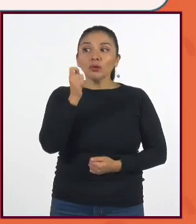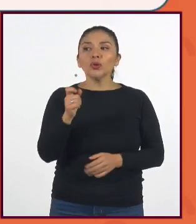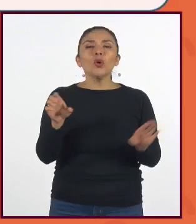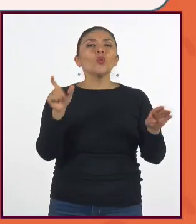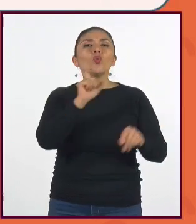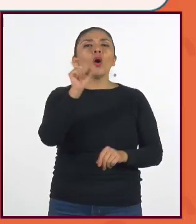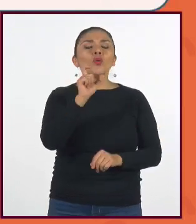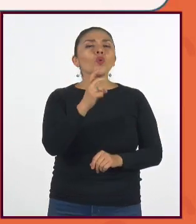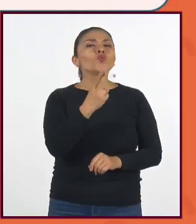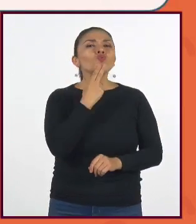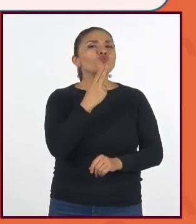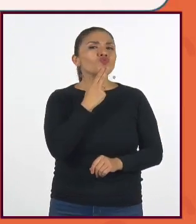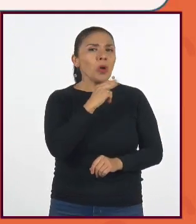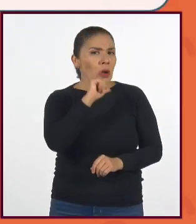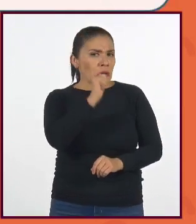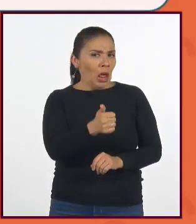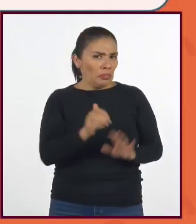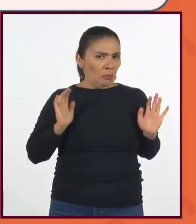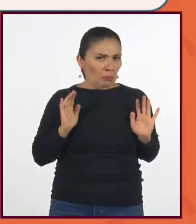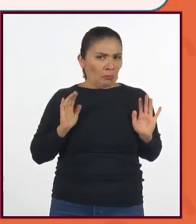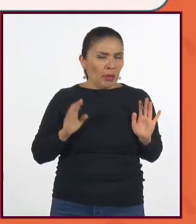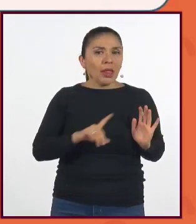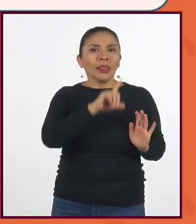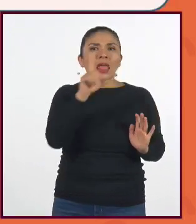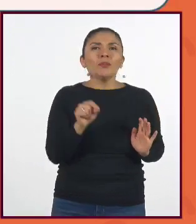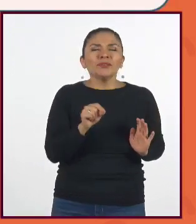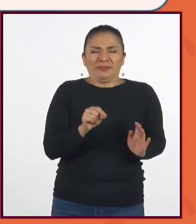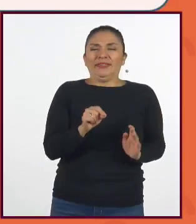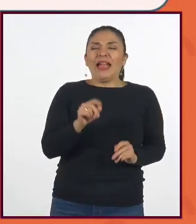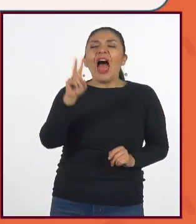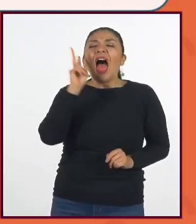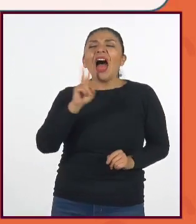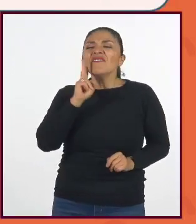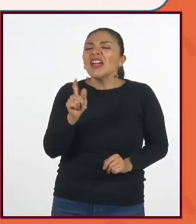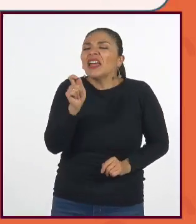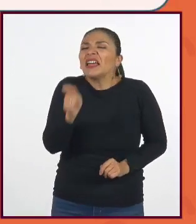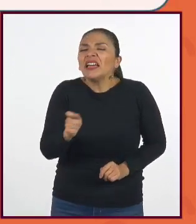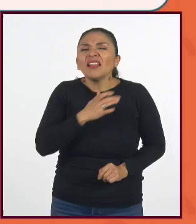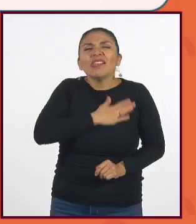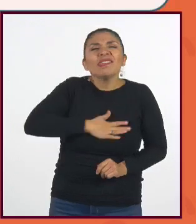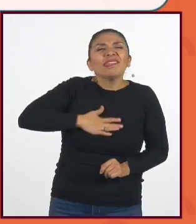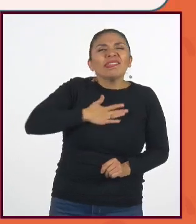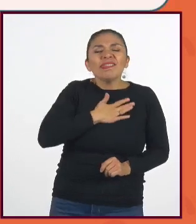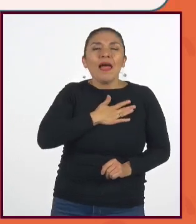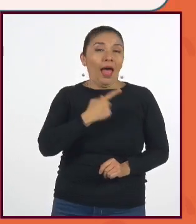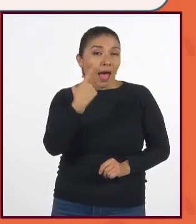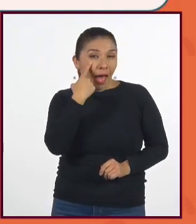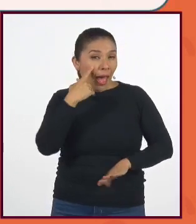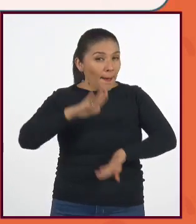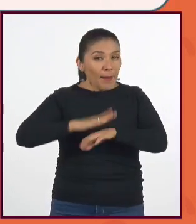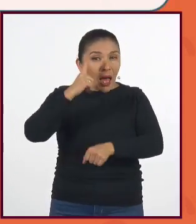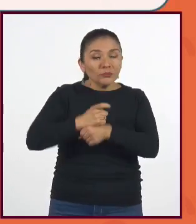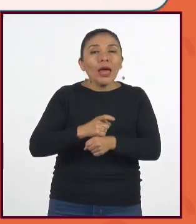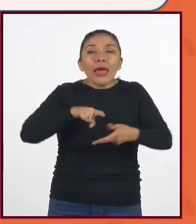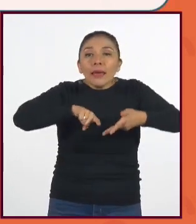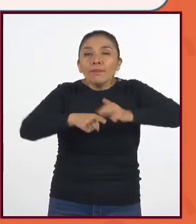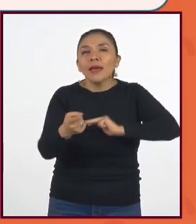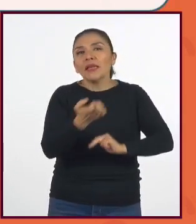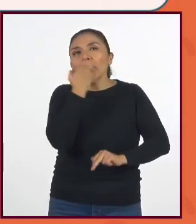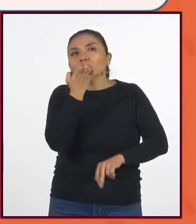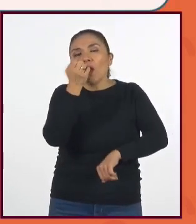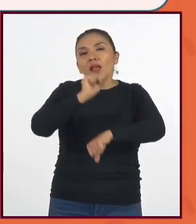esta sustancia, pero de ahí sigue el experimental, que muchas veces se inicia en esta etapa escolar, como